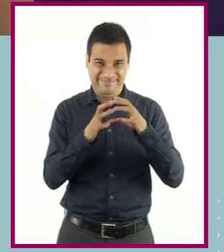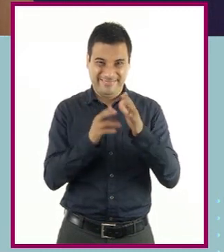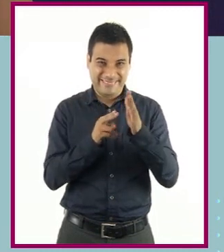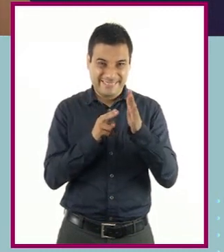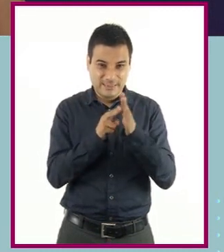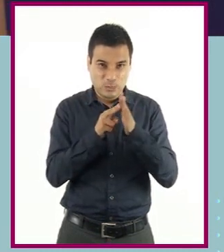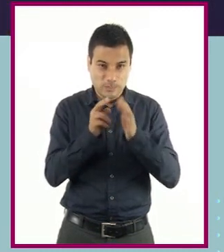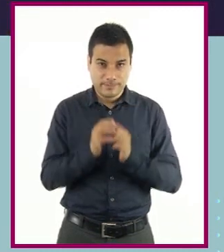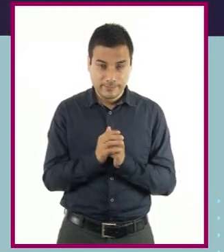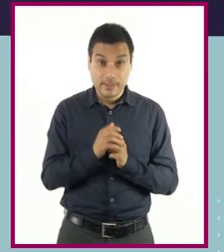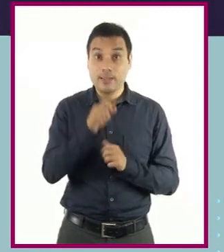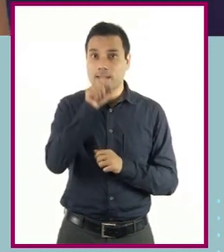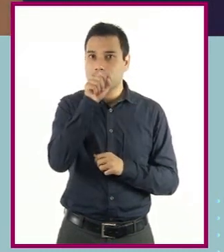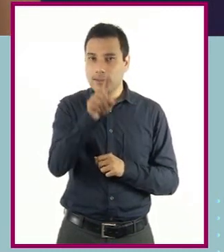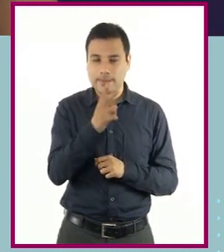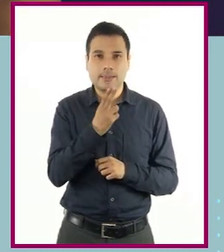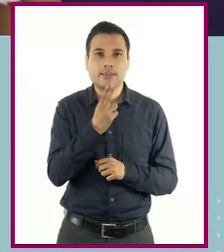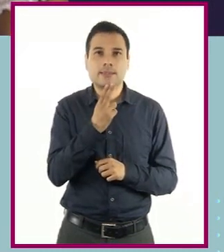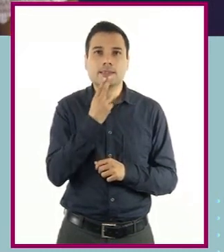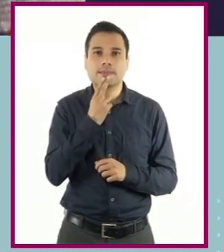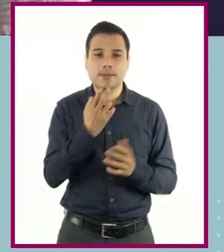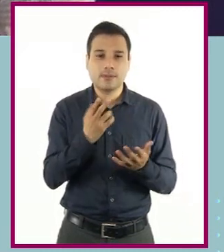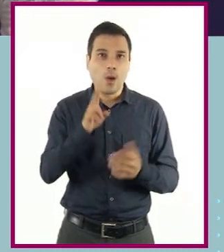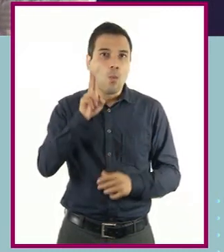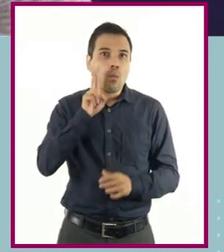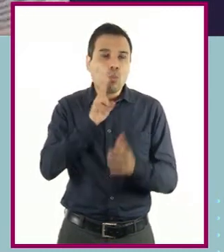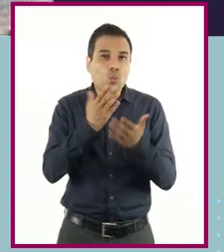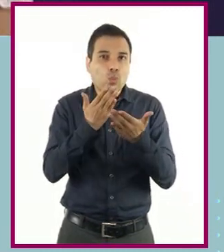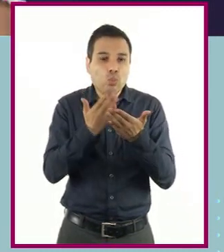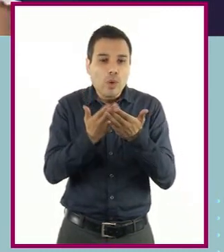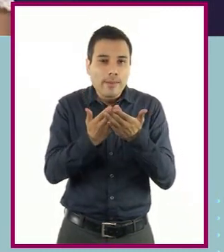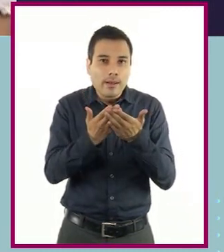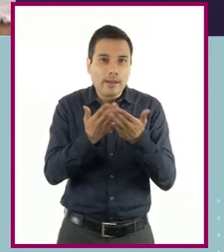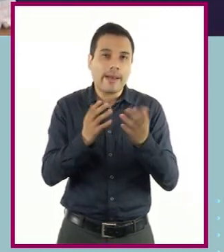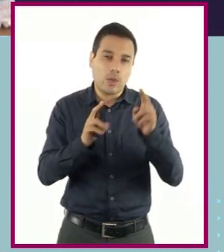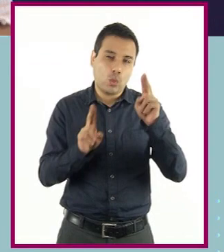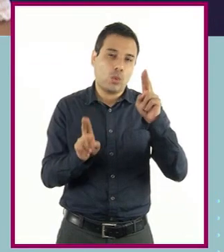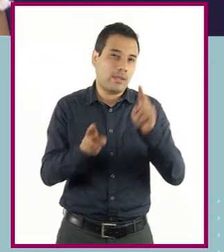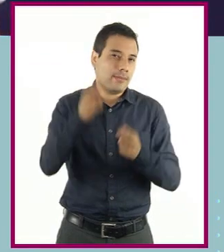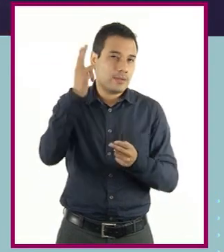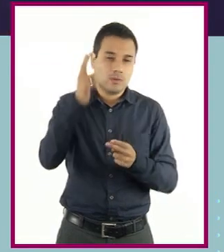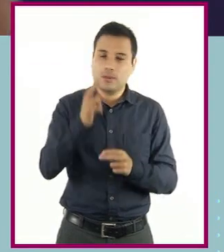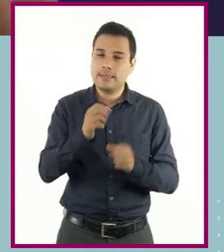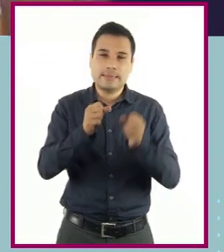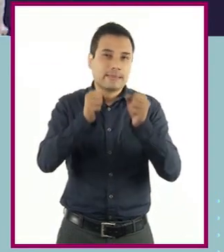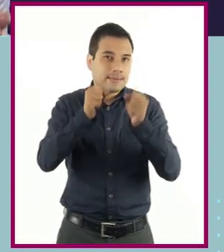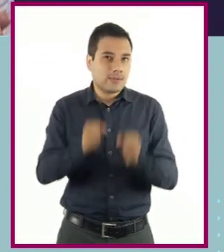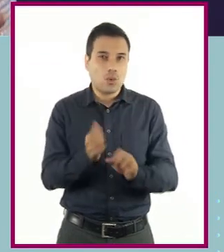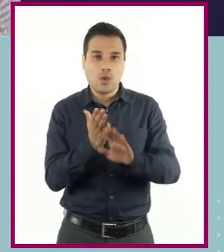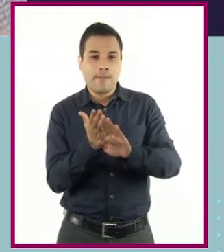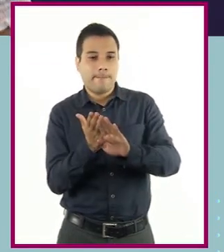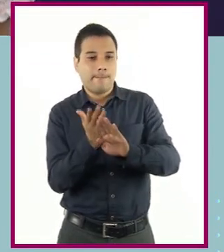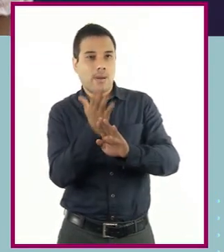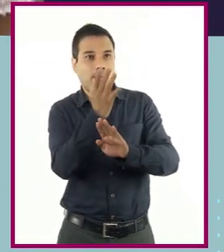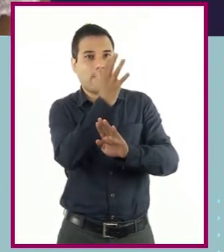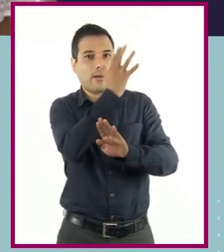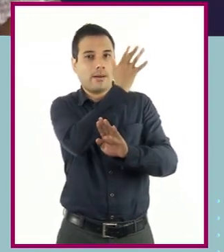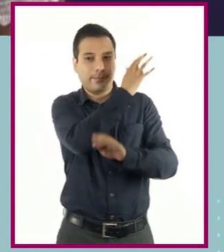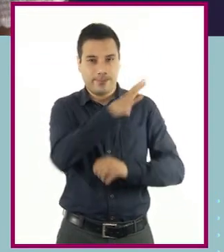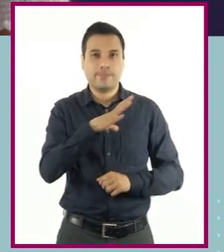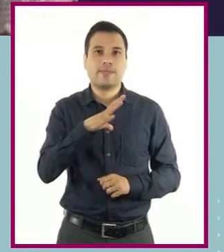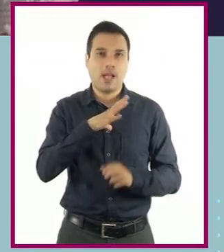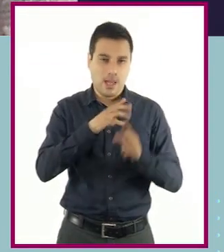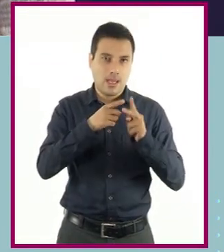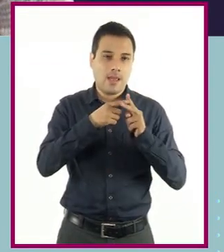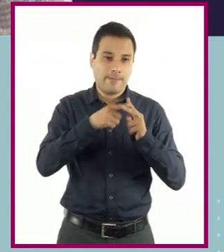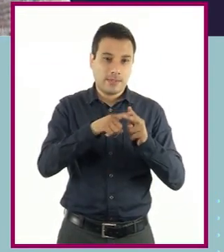le sirvieron también para confirmar que el universo debía tener inevitablemente un inicio. Y